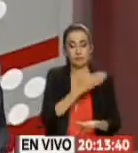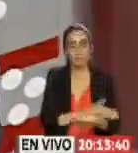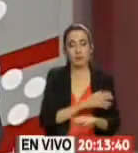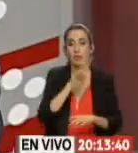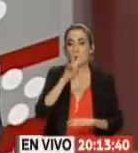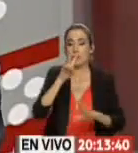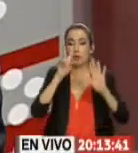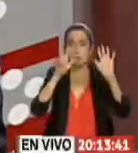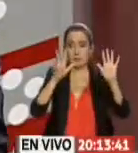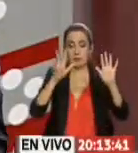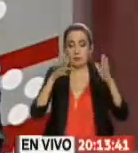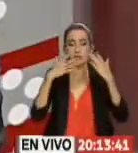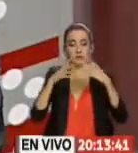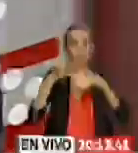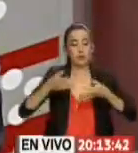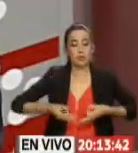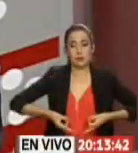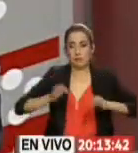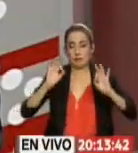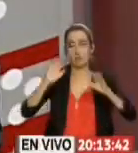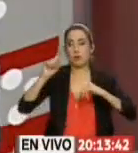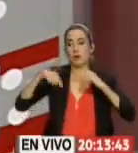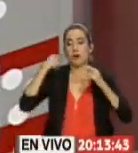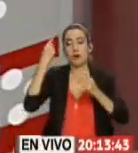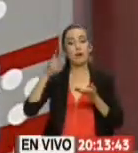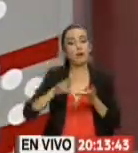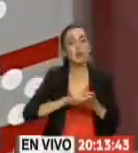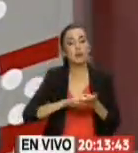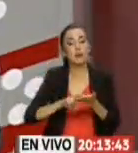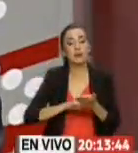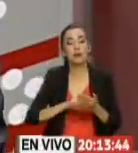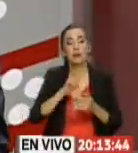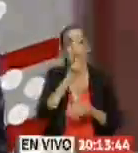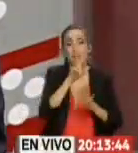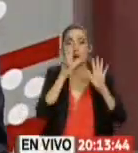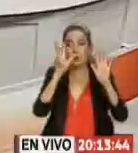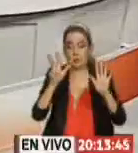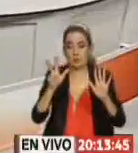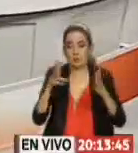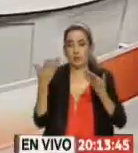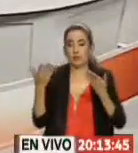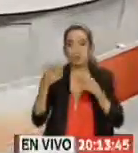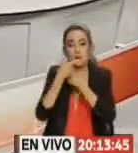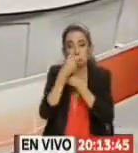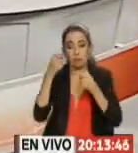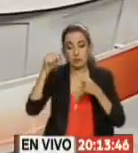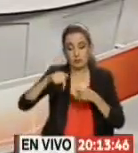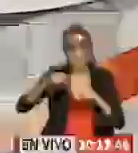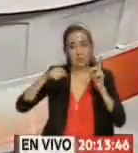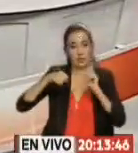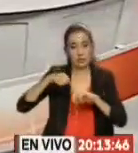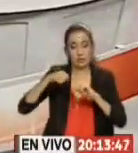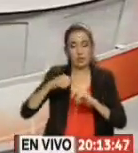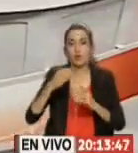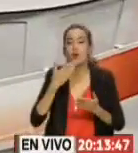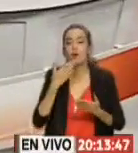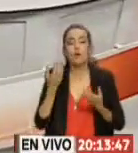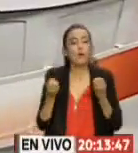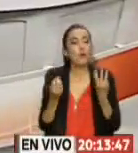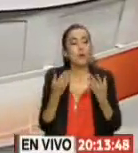de febrero. Ahora, la siguiente reunión será este jueves 28 de marzo. Aquí mismo. Aquí en la ciudad de Quito. Así es. ¿Cuánto se ha avanzado